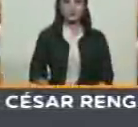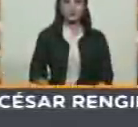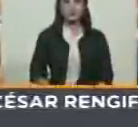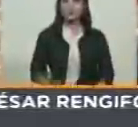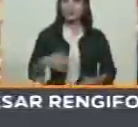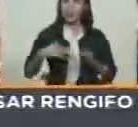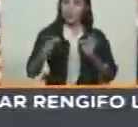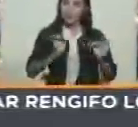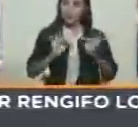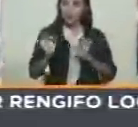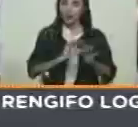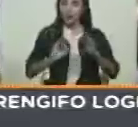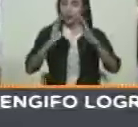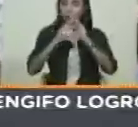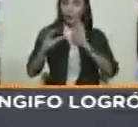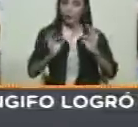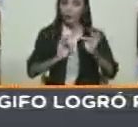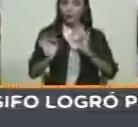2